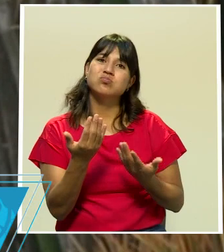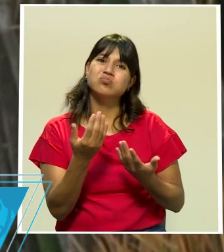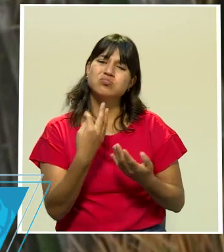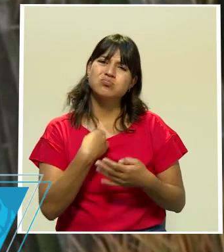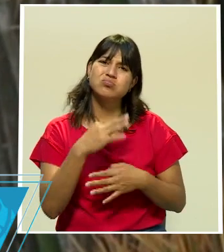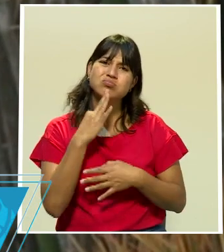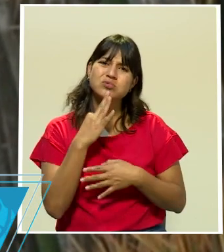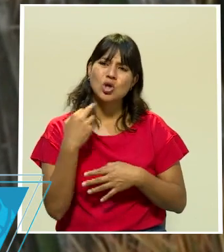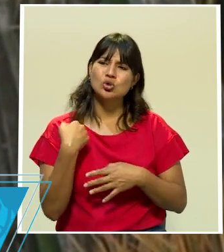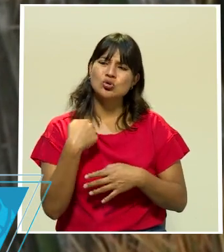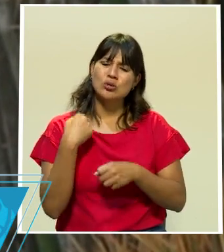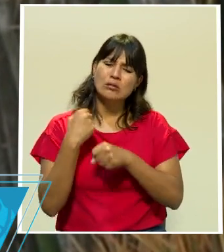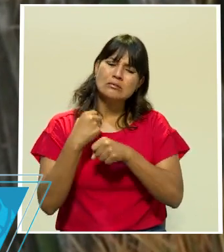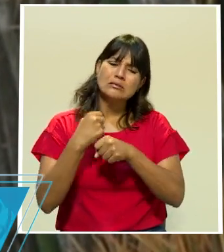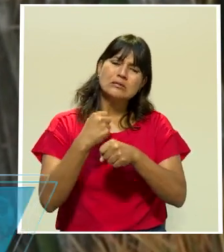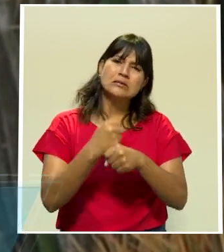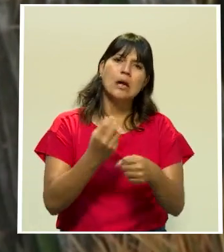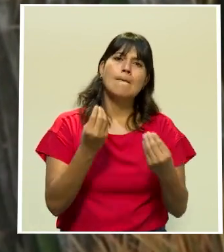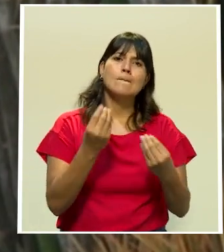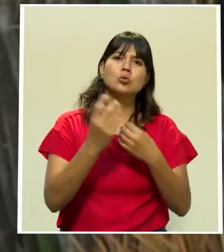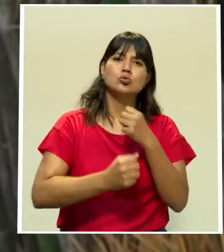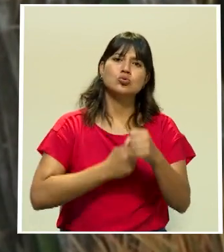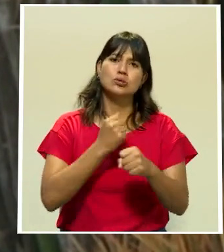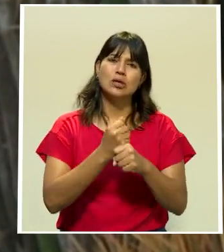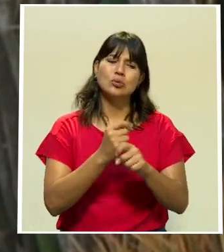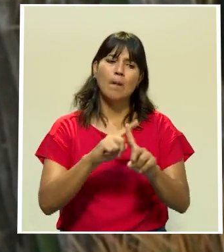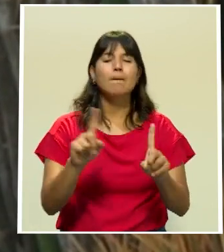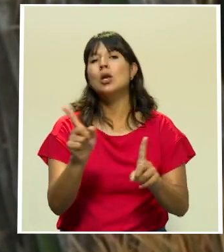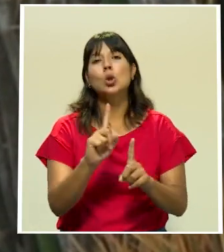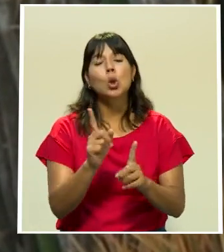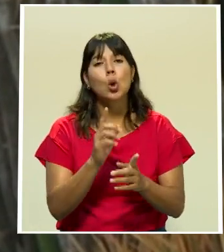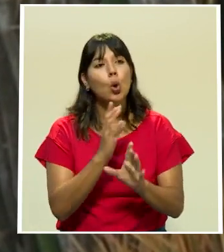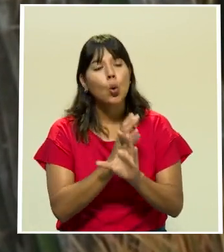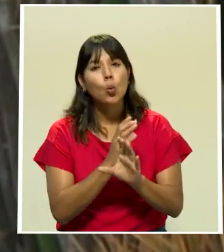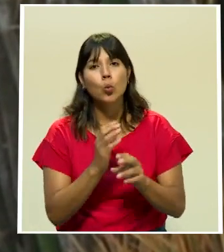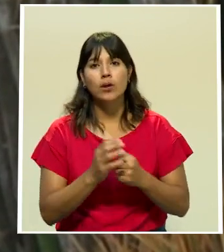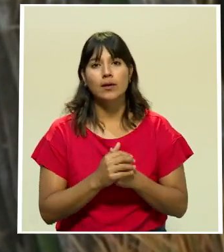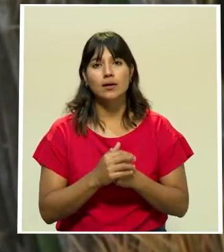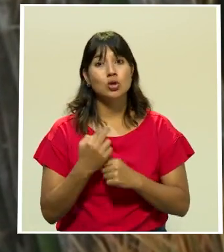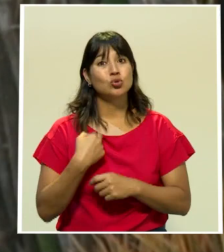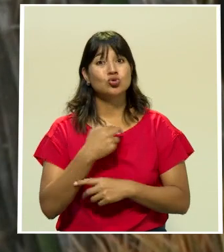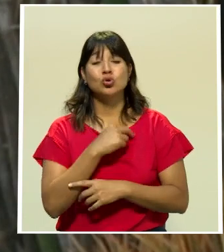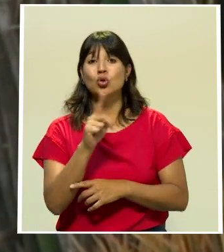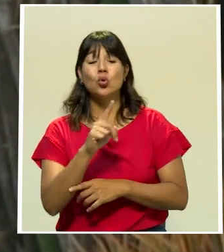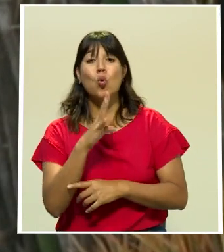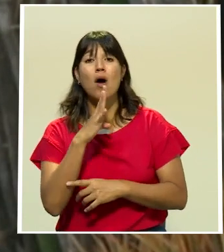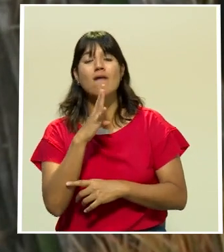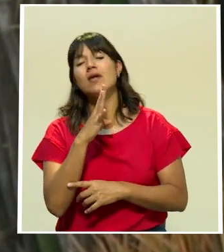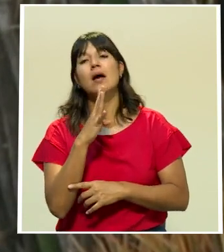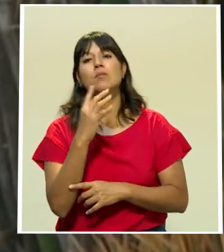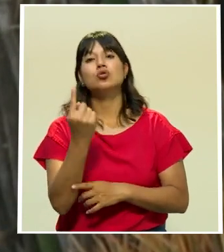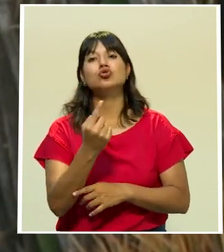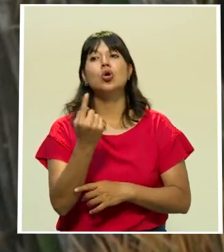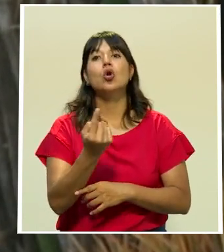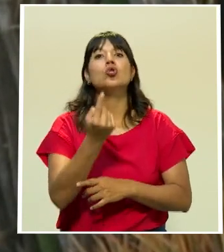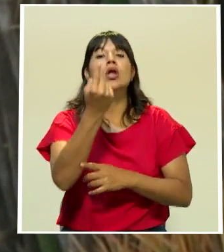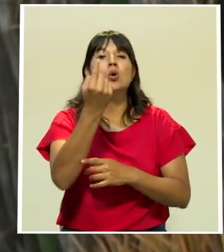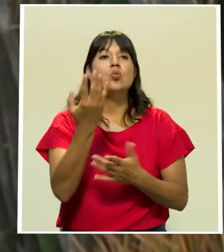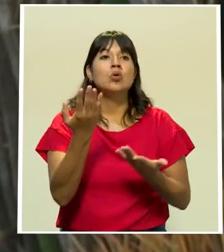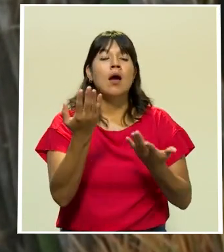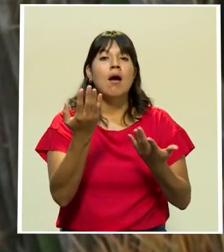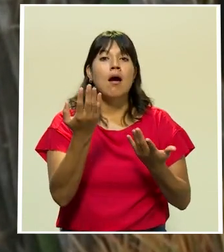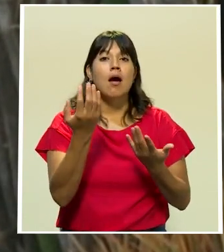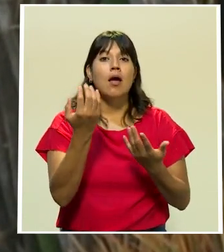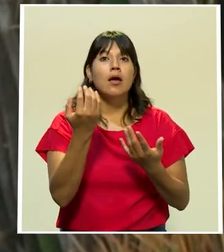que se ha hecho durante tantos años no se ha valorado, ¿verdad? No estamos hablando solamente de una cuestión idealista, sino